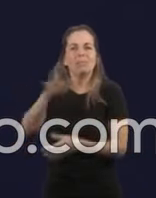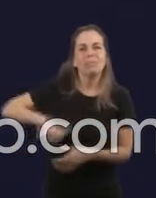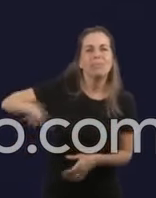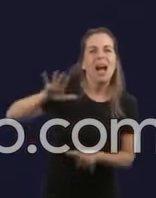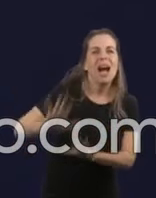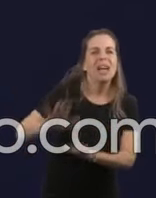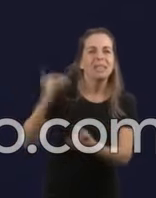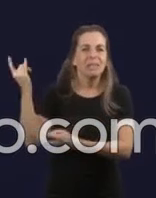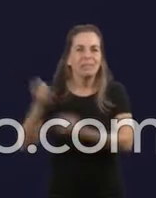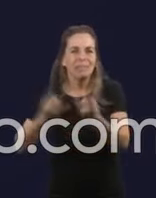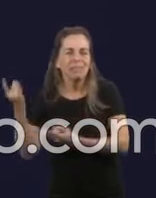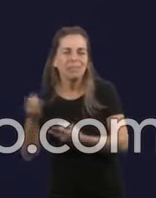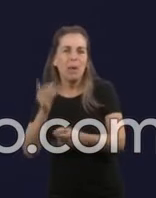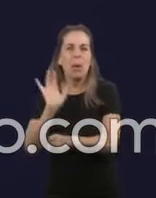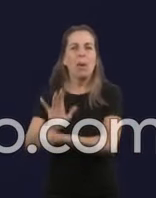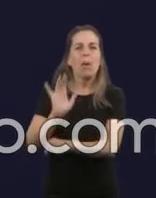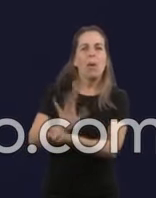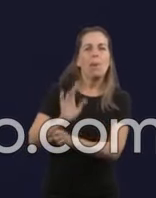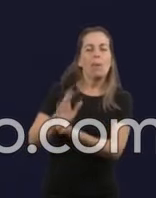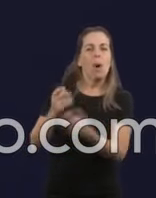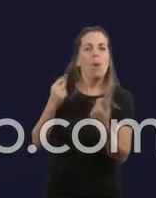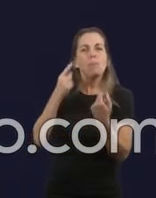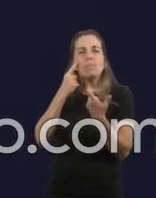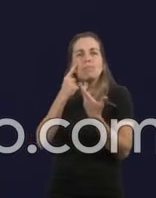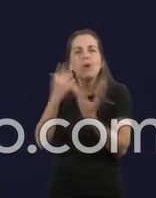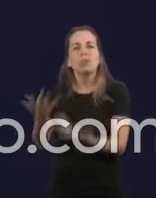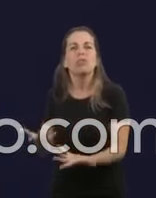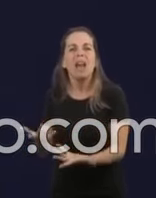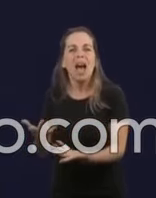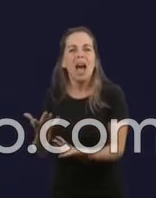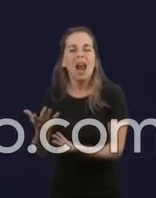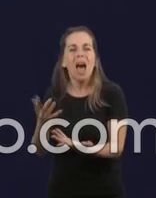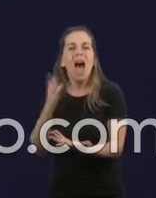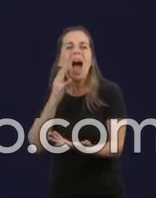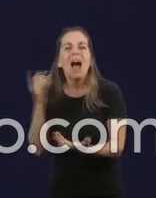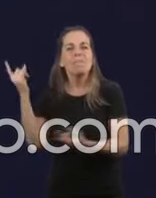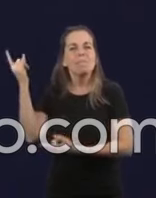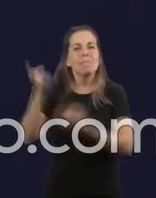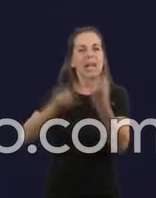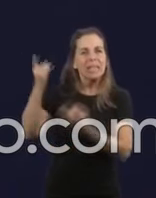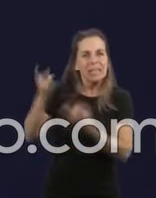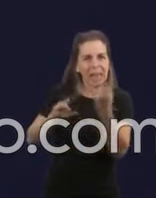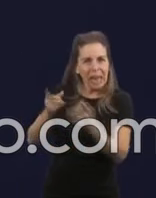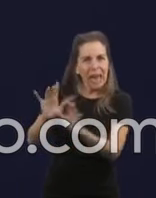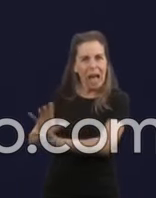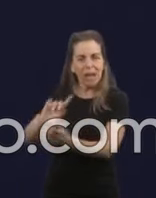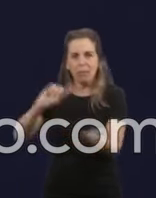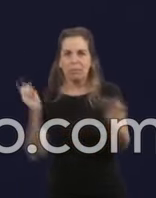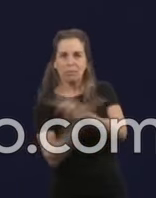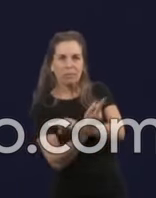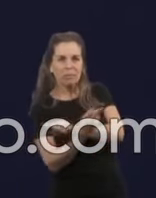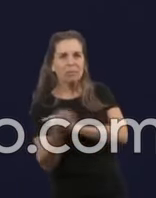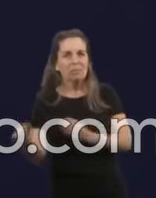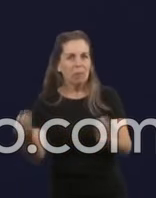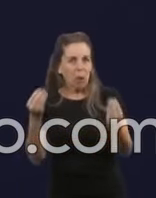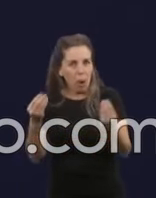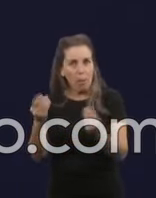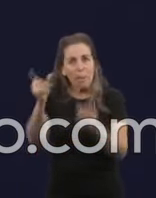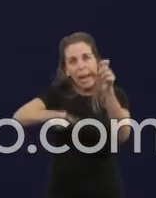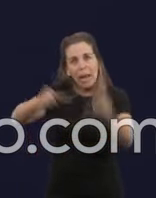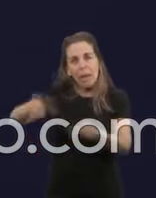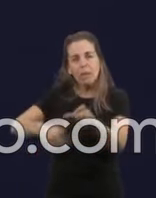son el populismo es venderte es es venderte mentiras y hacer todo lo posible para que vos las